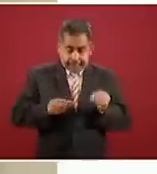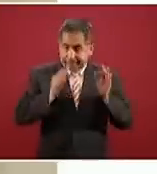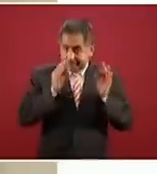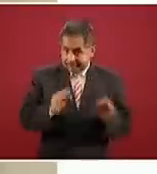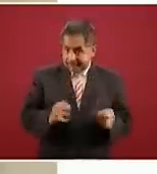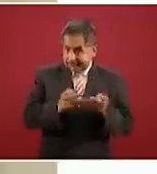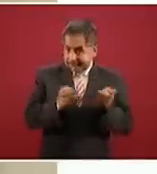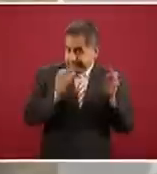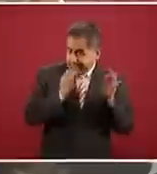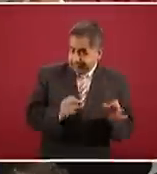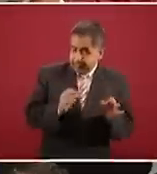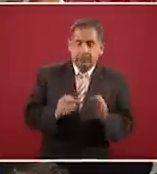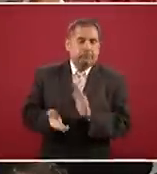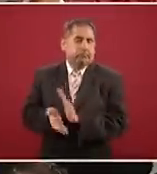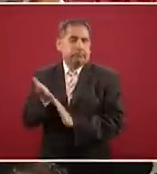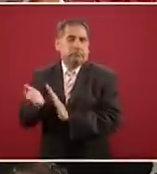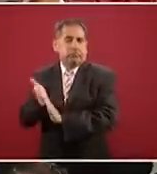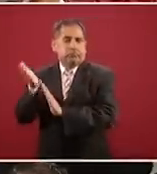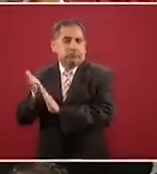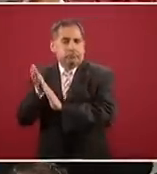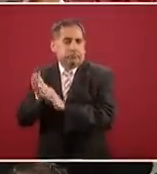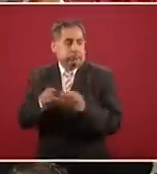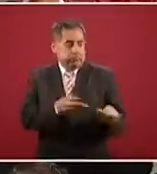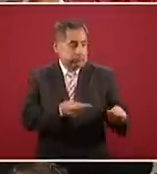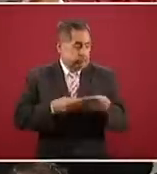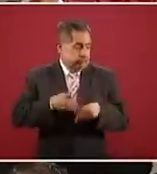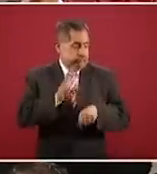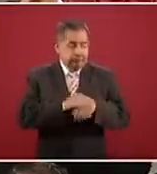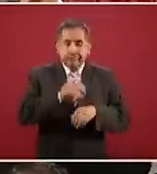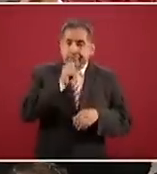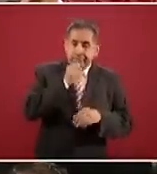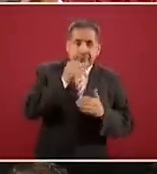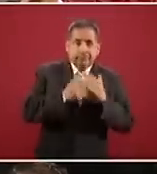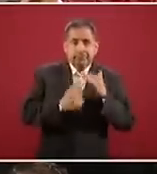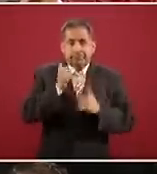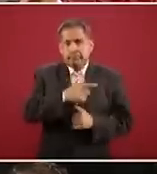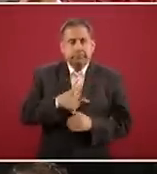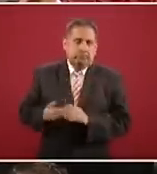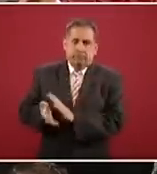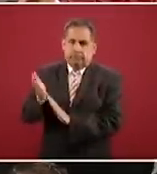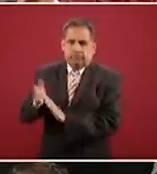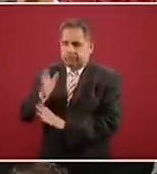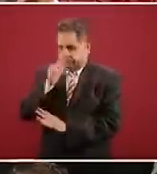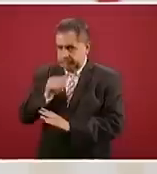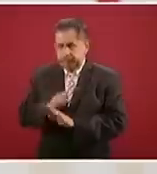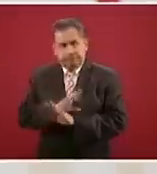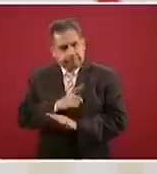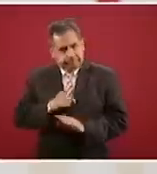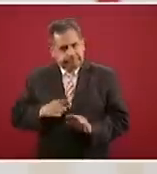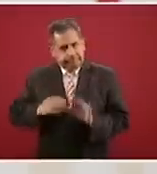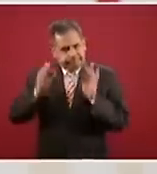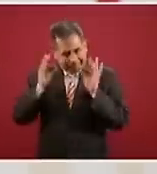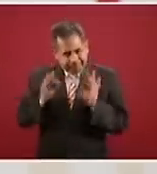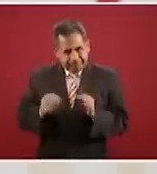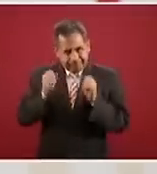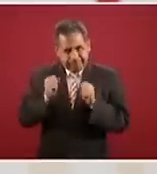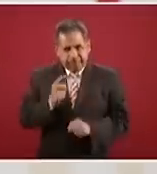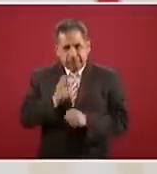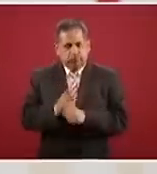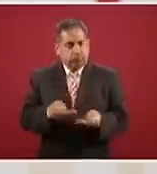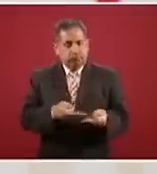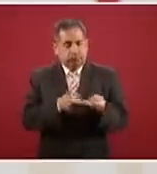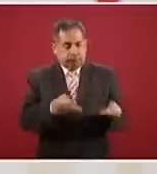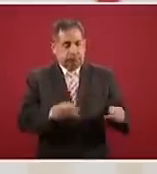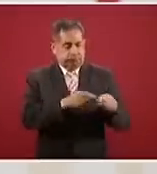situación no irregular o algún trámite administrativo que nos falte. Tenemos que tener la seguridad de que el